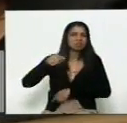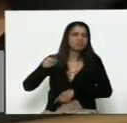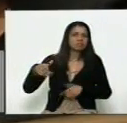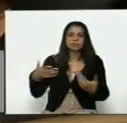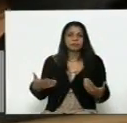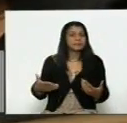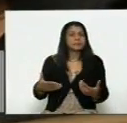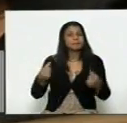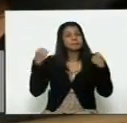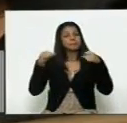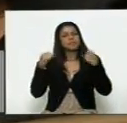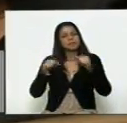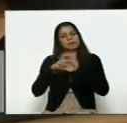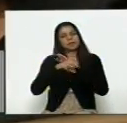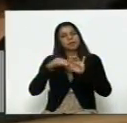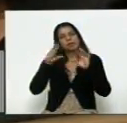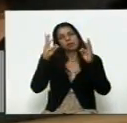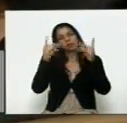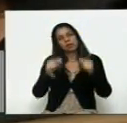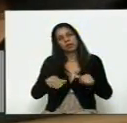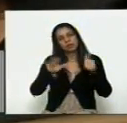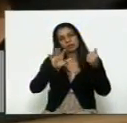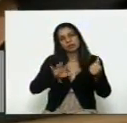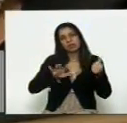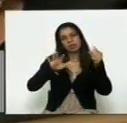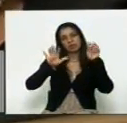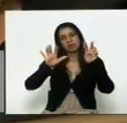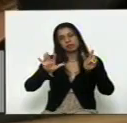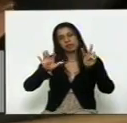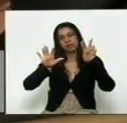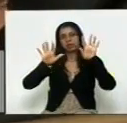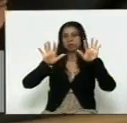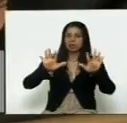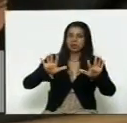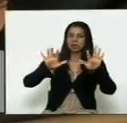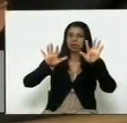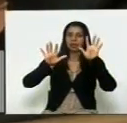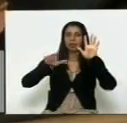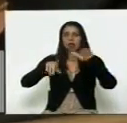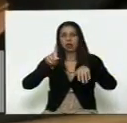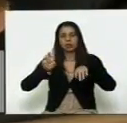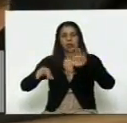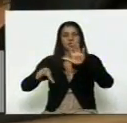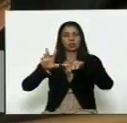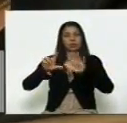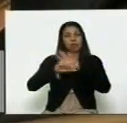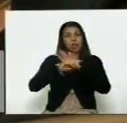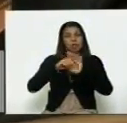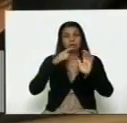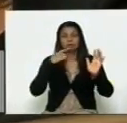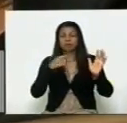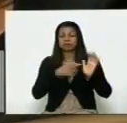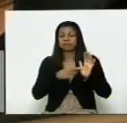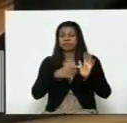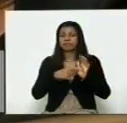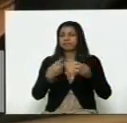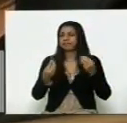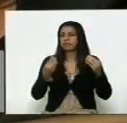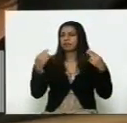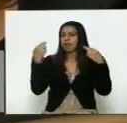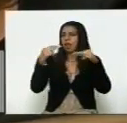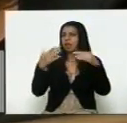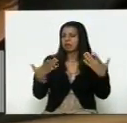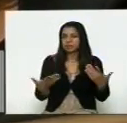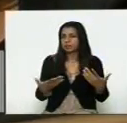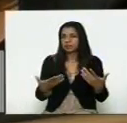previstas en los numerales 6, 7, 10, 11 y 12 de este artículo solo podrá ser limitado